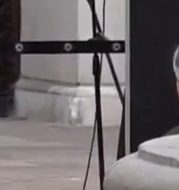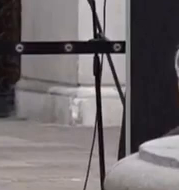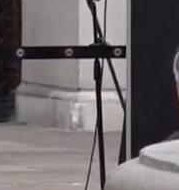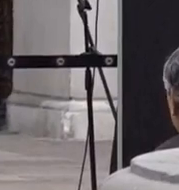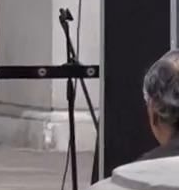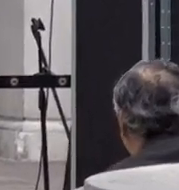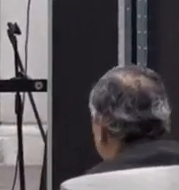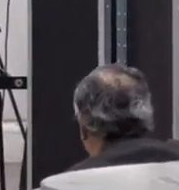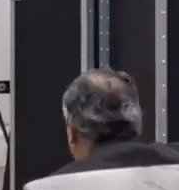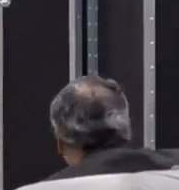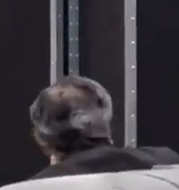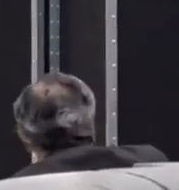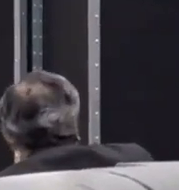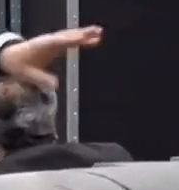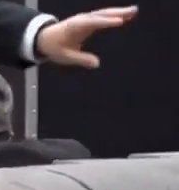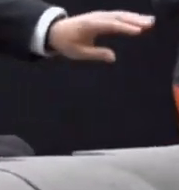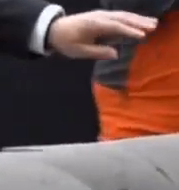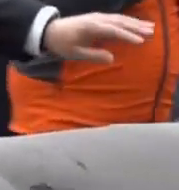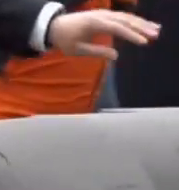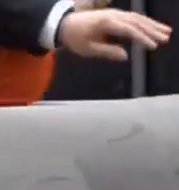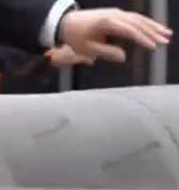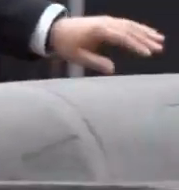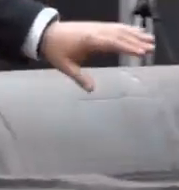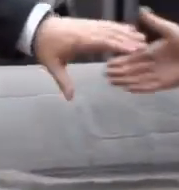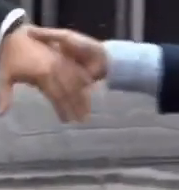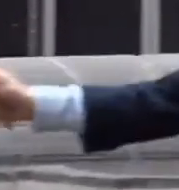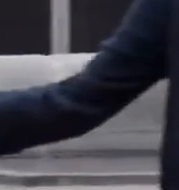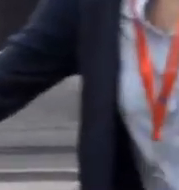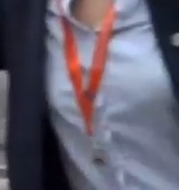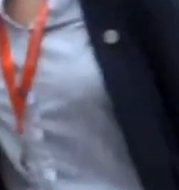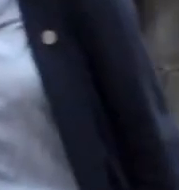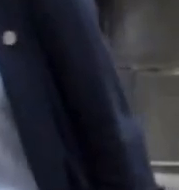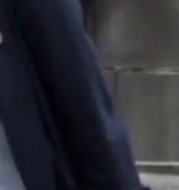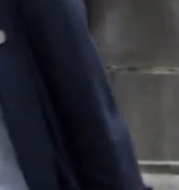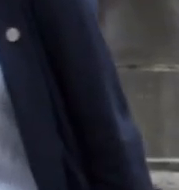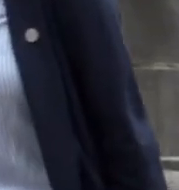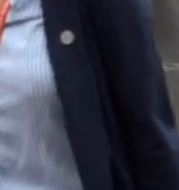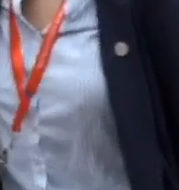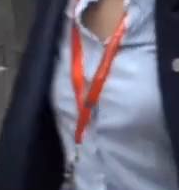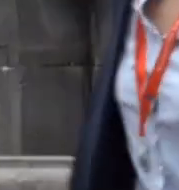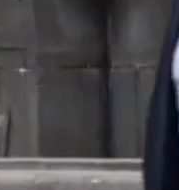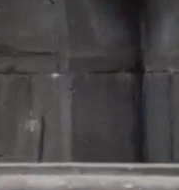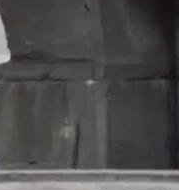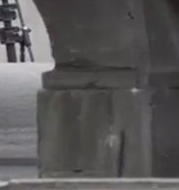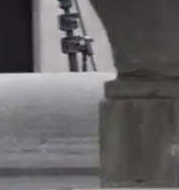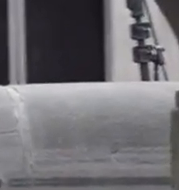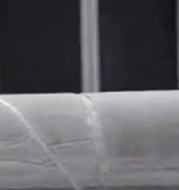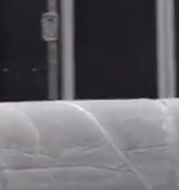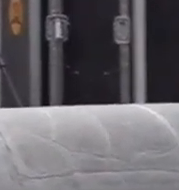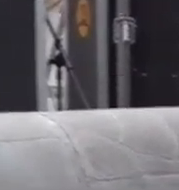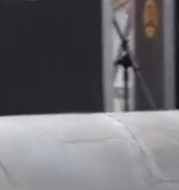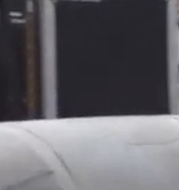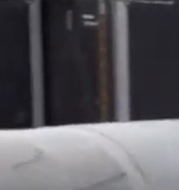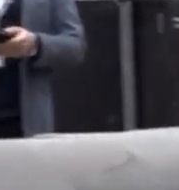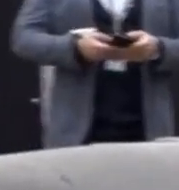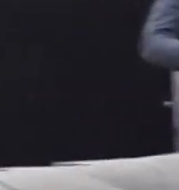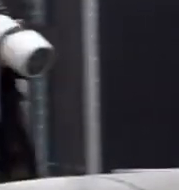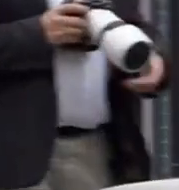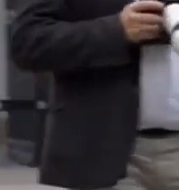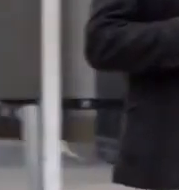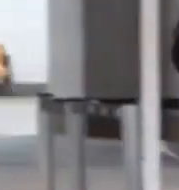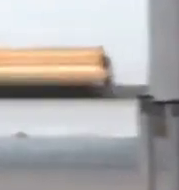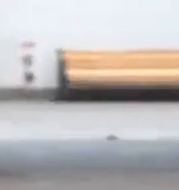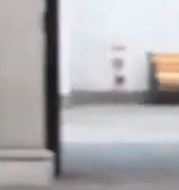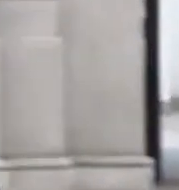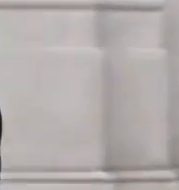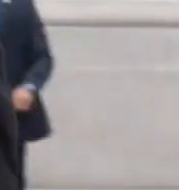fue parte de sus expresiones el día de ayer en una actividad pública. Ahí está la imagen en vivo entonces del presidente Boric,